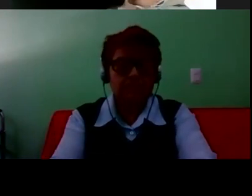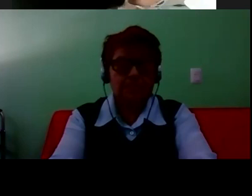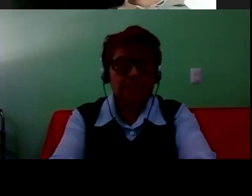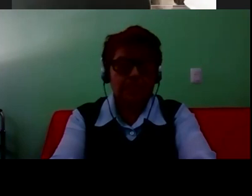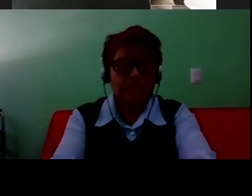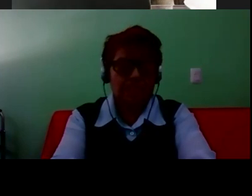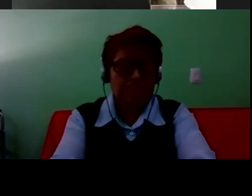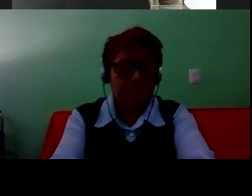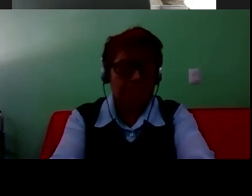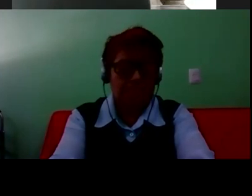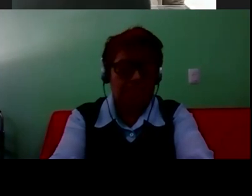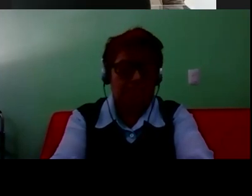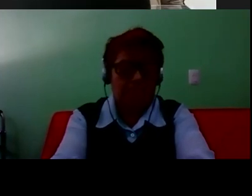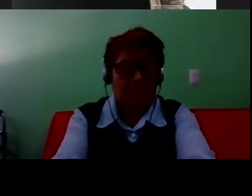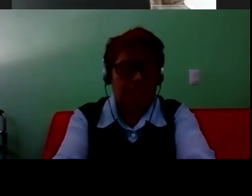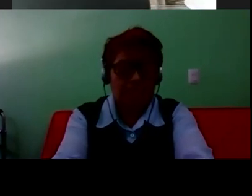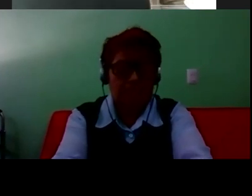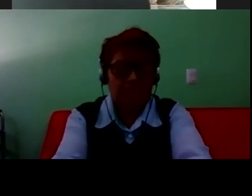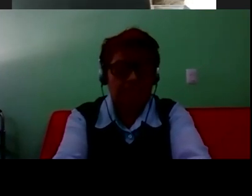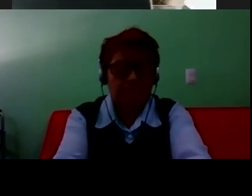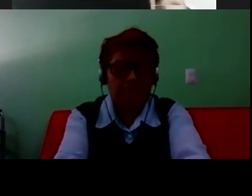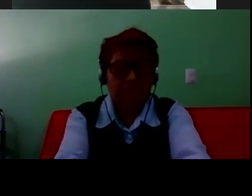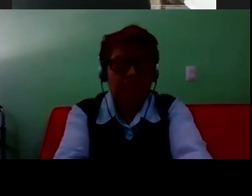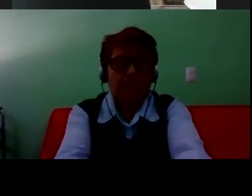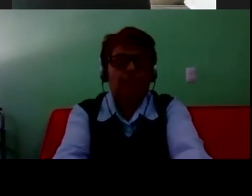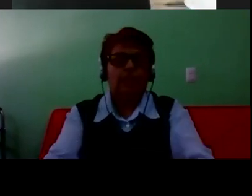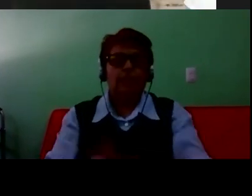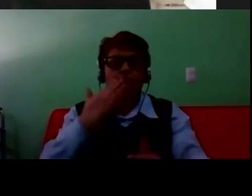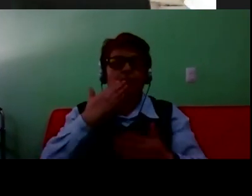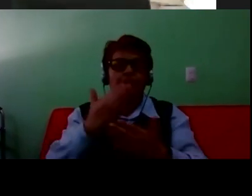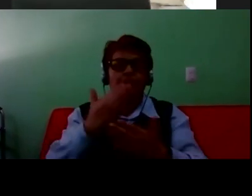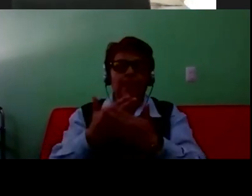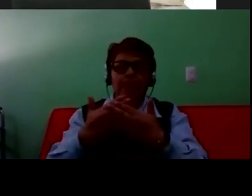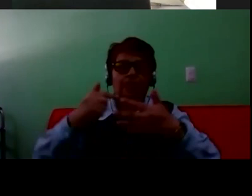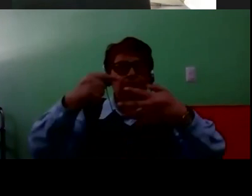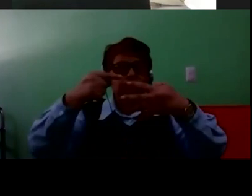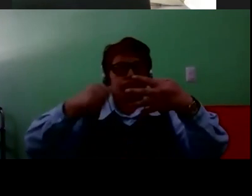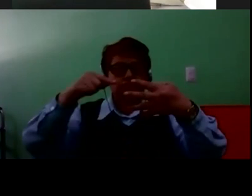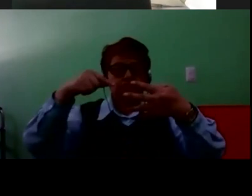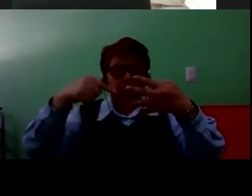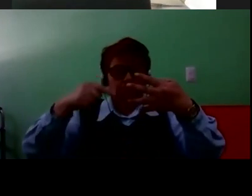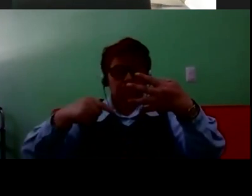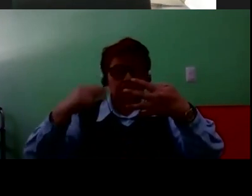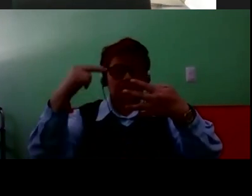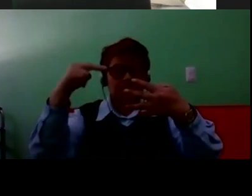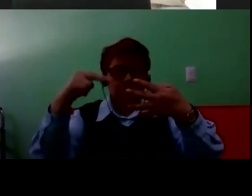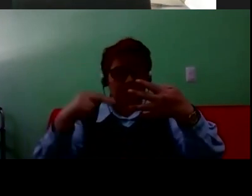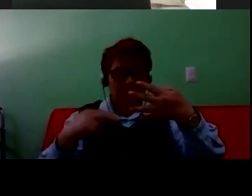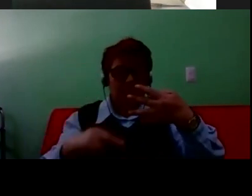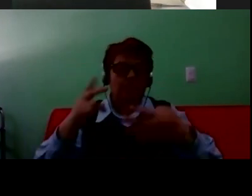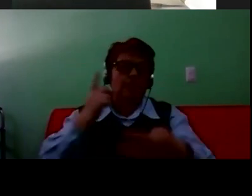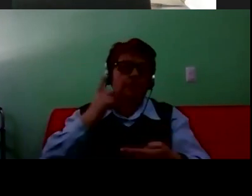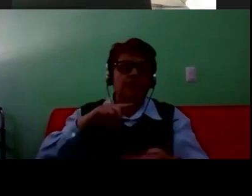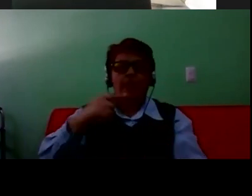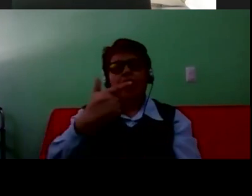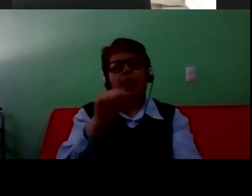Con mucho gusto, diputada. Por instrucciones de la presidencia se procede a pasar lista de asistencia. Diputada Gabriela